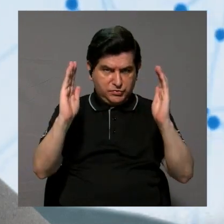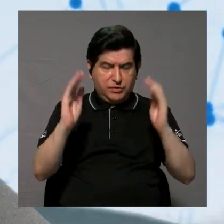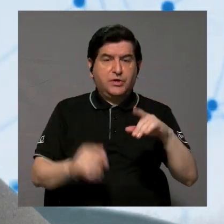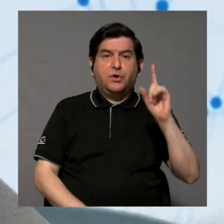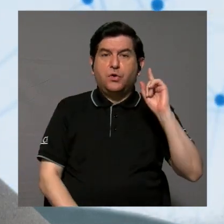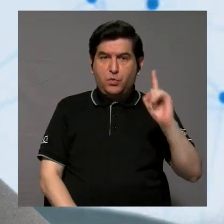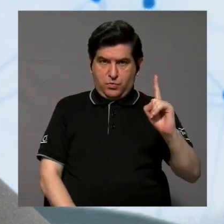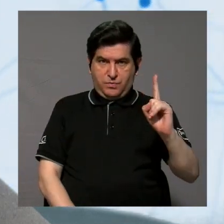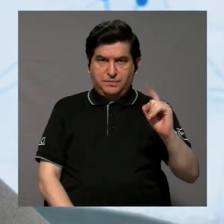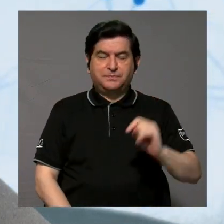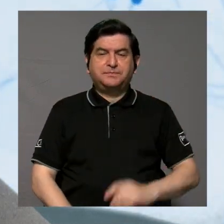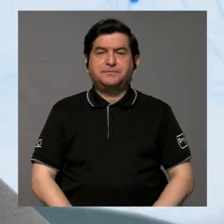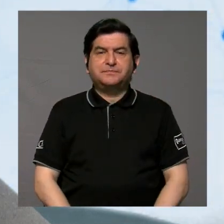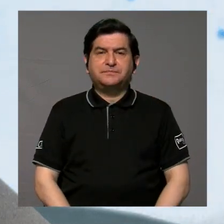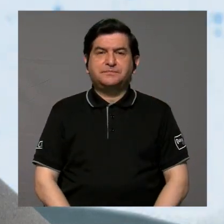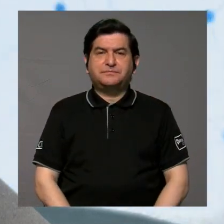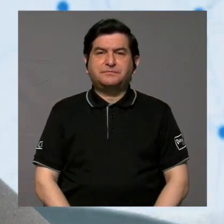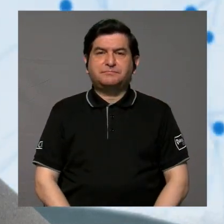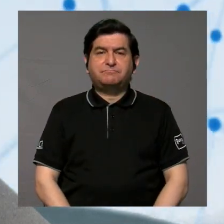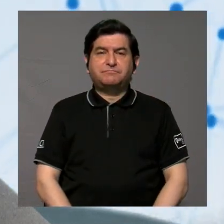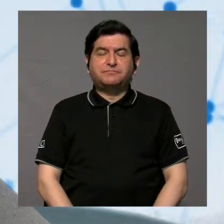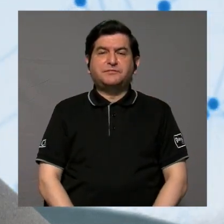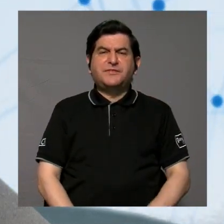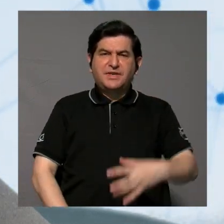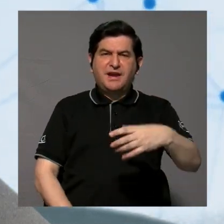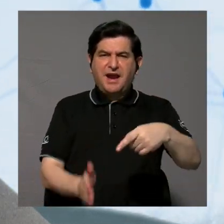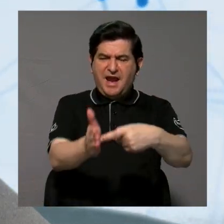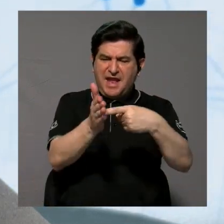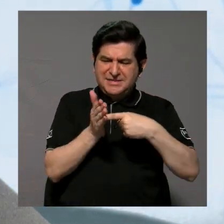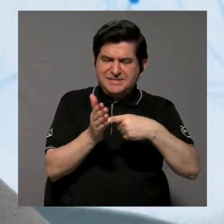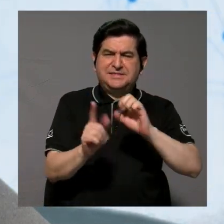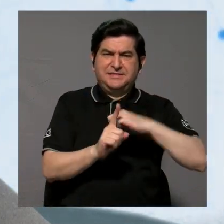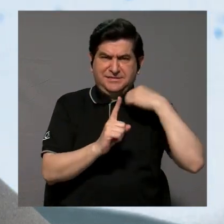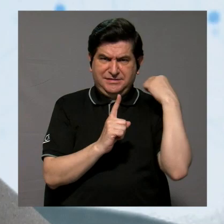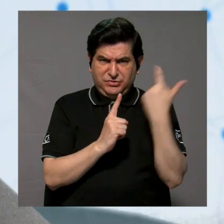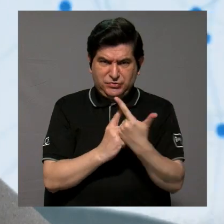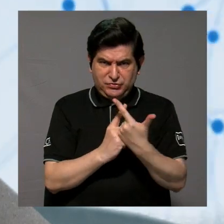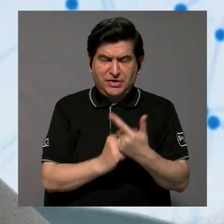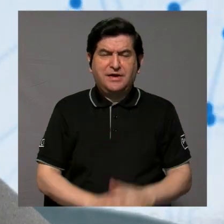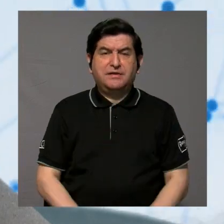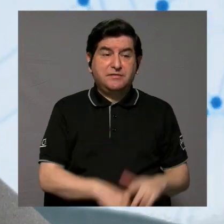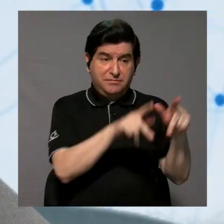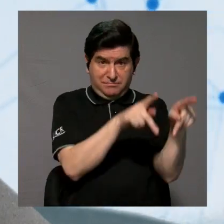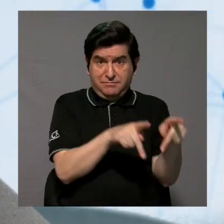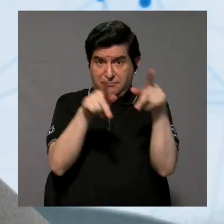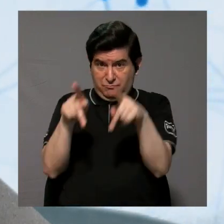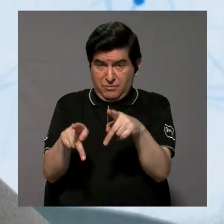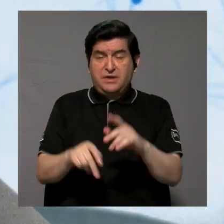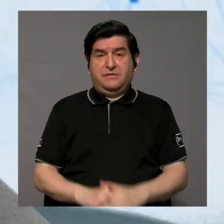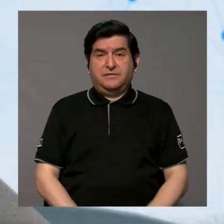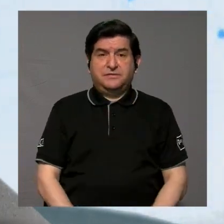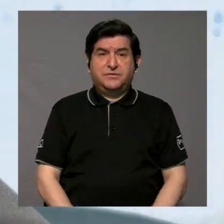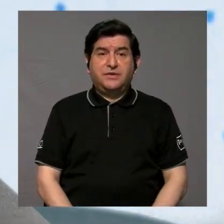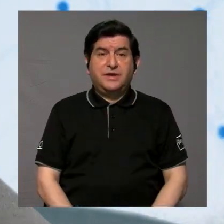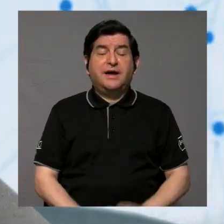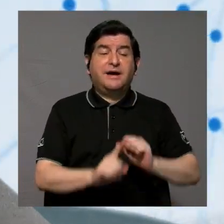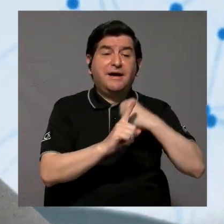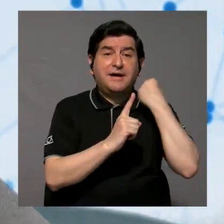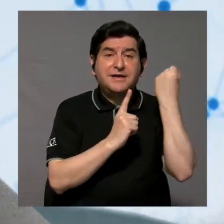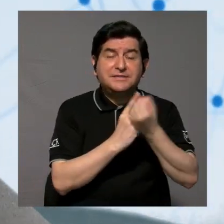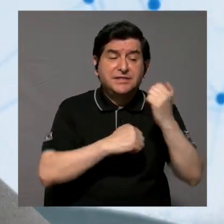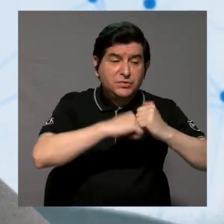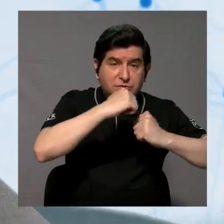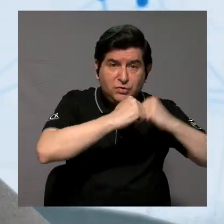Un escenario donde las demandas sociales y de las personas iban a hacer que esas